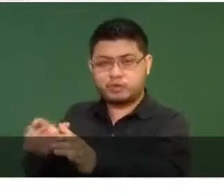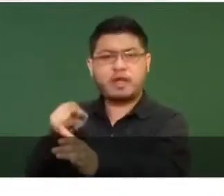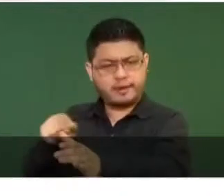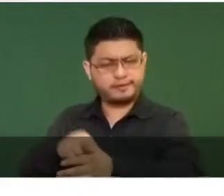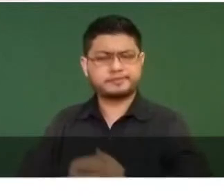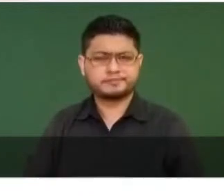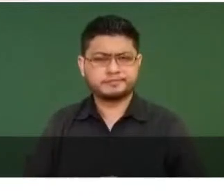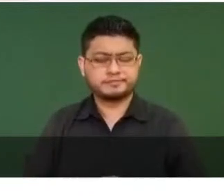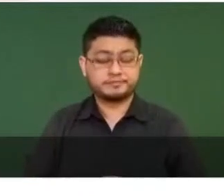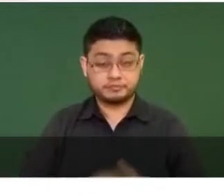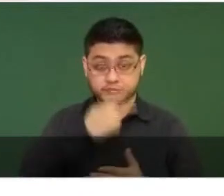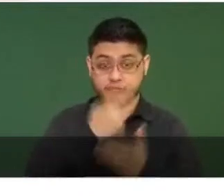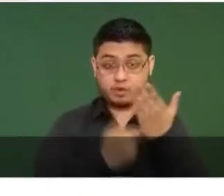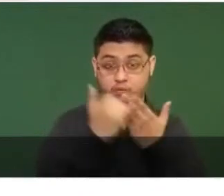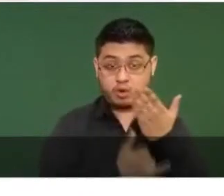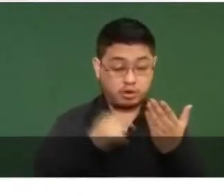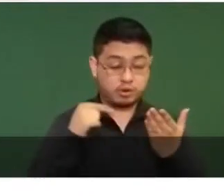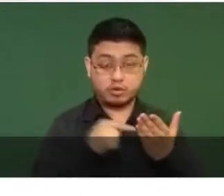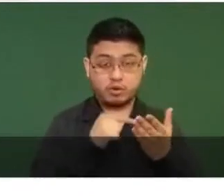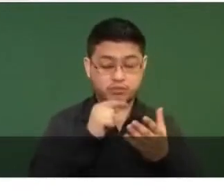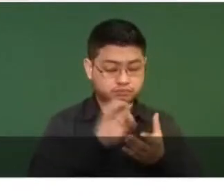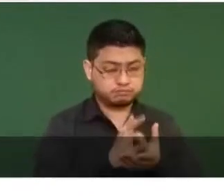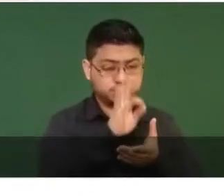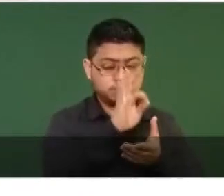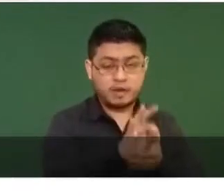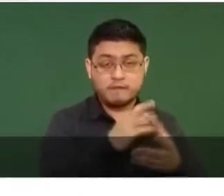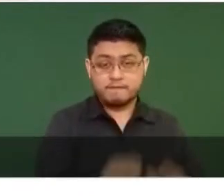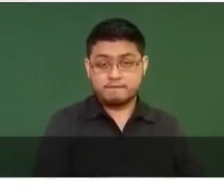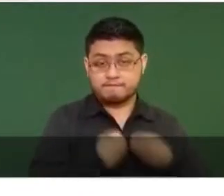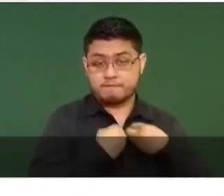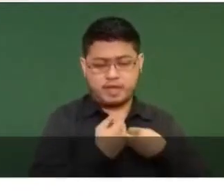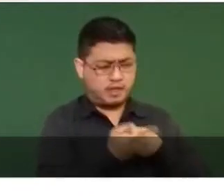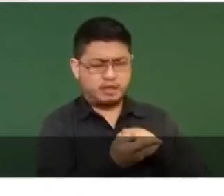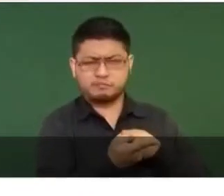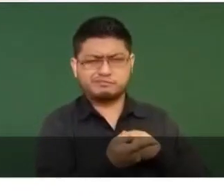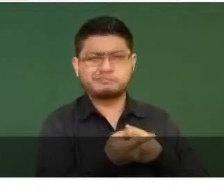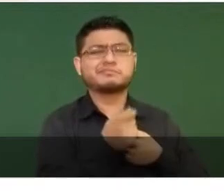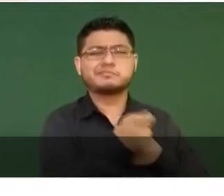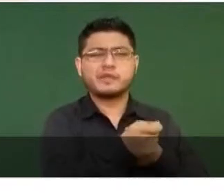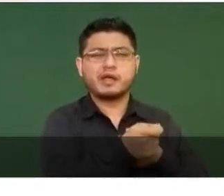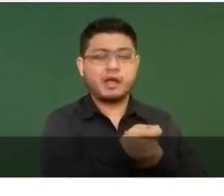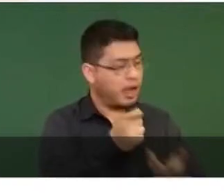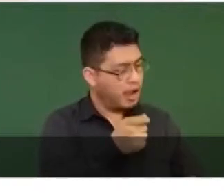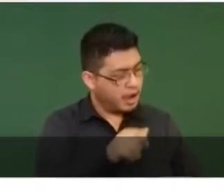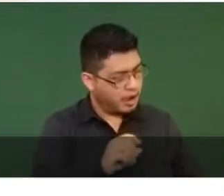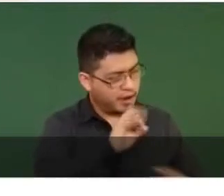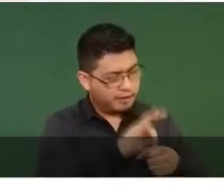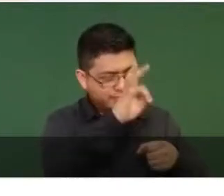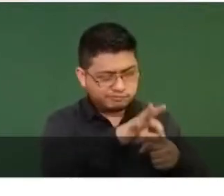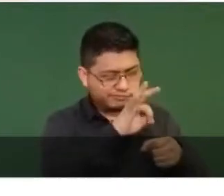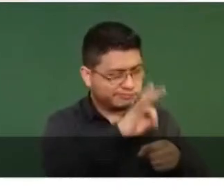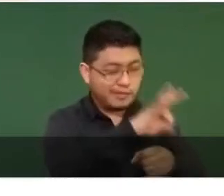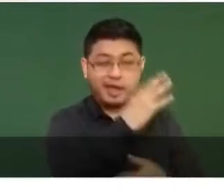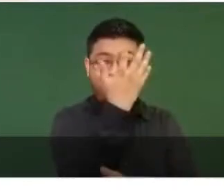una reducción de 17% en el homicidio y una baja de 80% en los secuestros el presidente